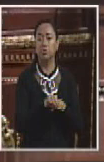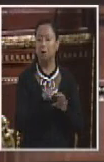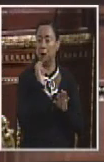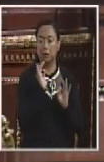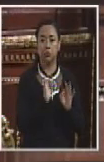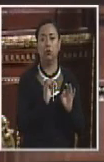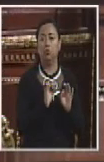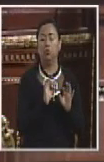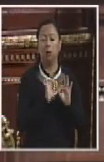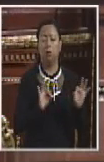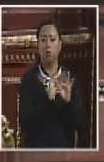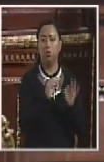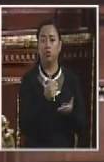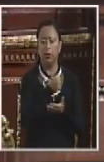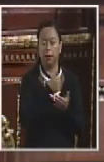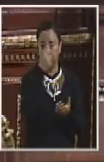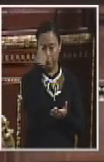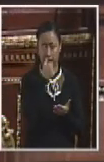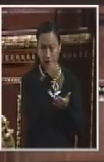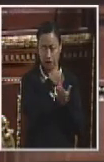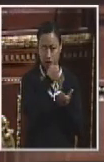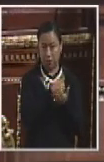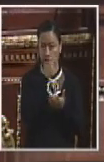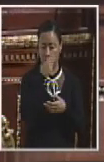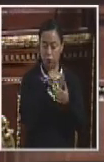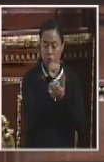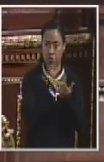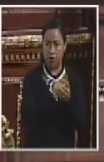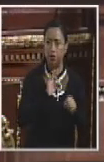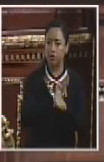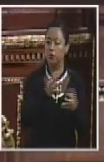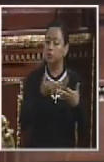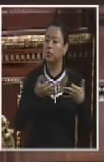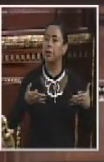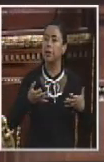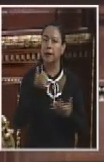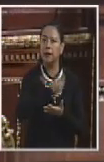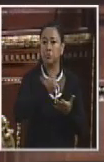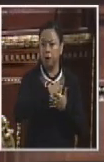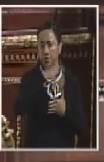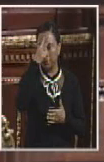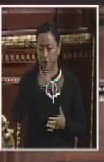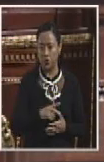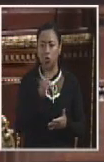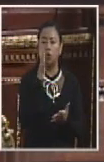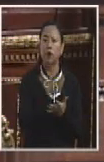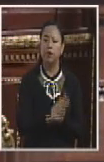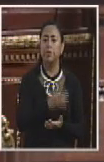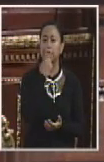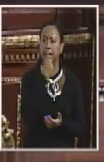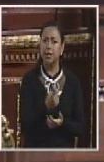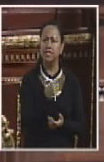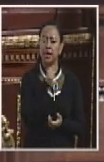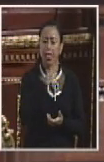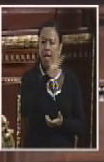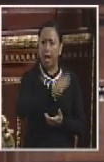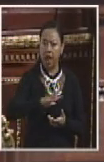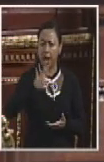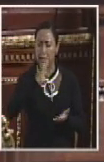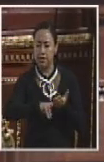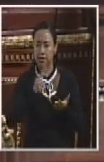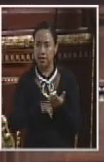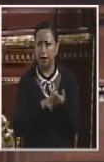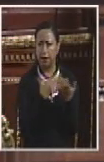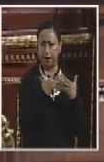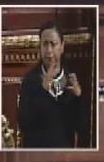ciudad. A este respecto, la Ley de Protección de la Tierra de la Ciudad de México solo se considera como áreas de valor ambiental a los bosques urbanos y